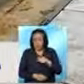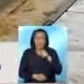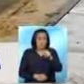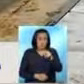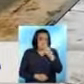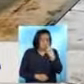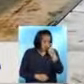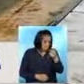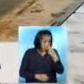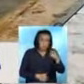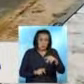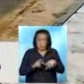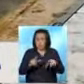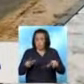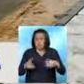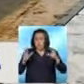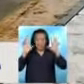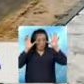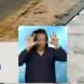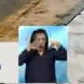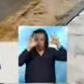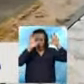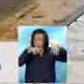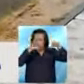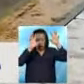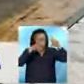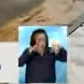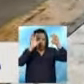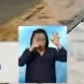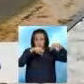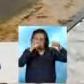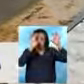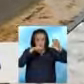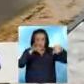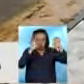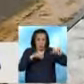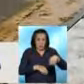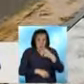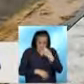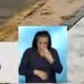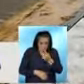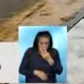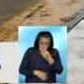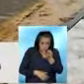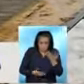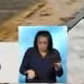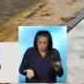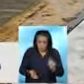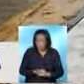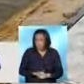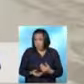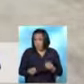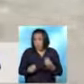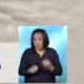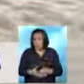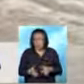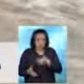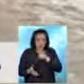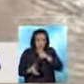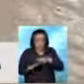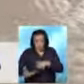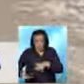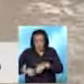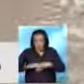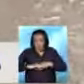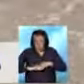que, como ustedes señalan, la lluvia continúa cayendo. Y acá observamos pues cómo está el agua anegada